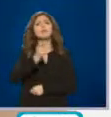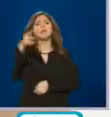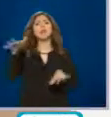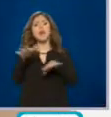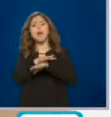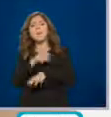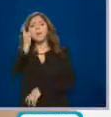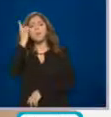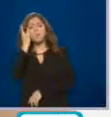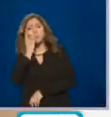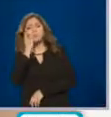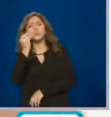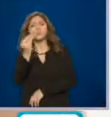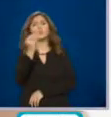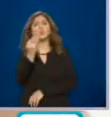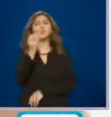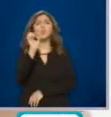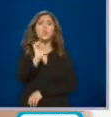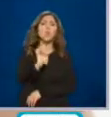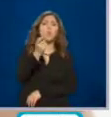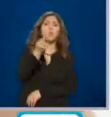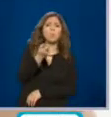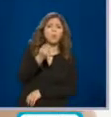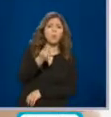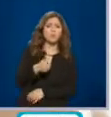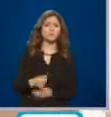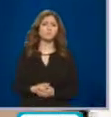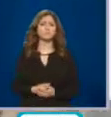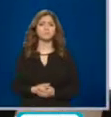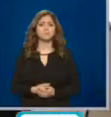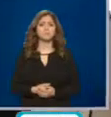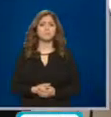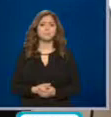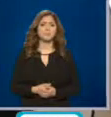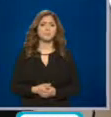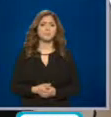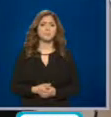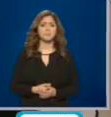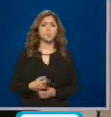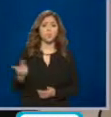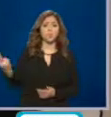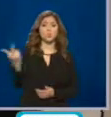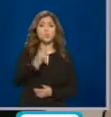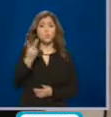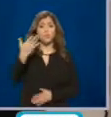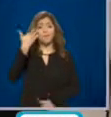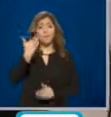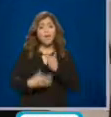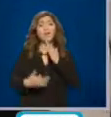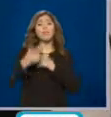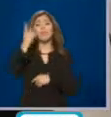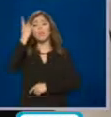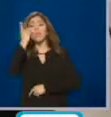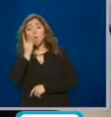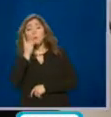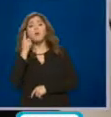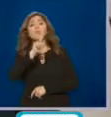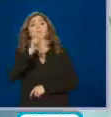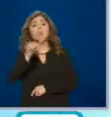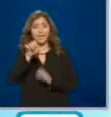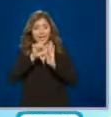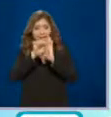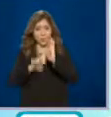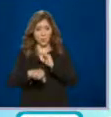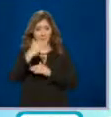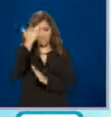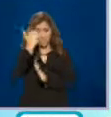dormir mucho? No me quedó muy claro. Ambas cosas son factores que pueden influir. Hay estudios que mencionan que si duermes menos